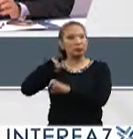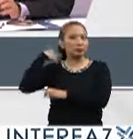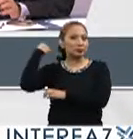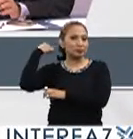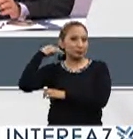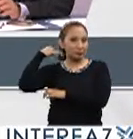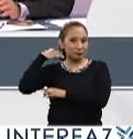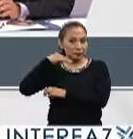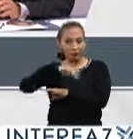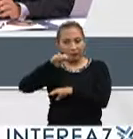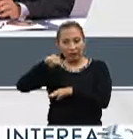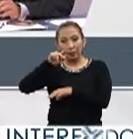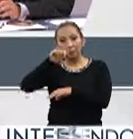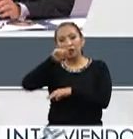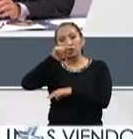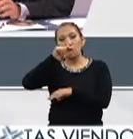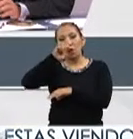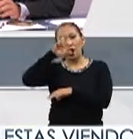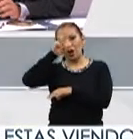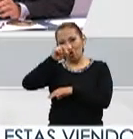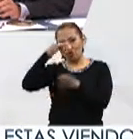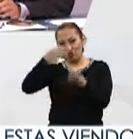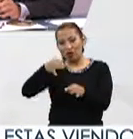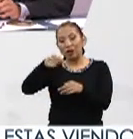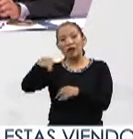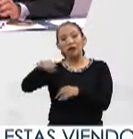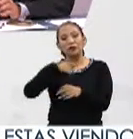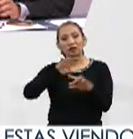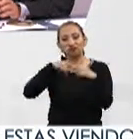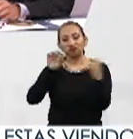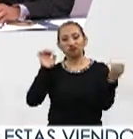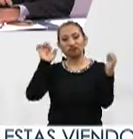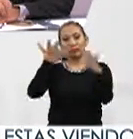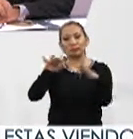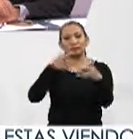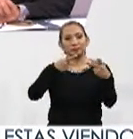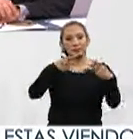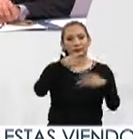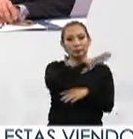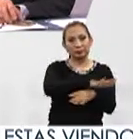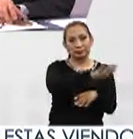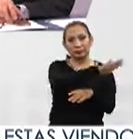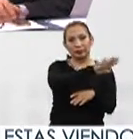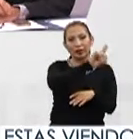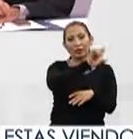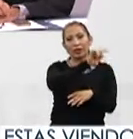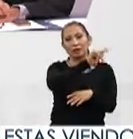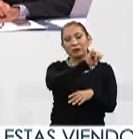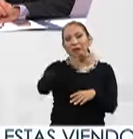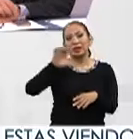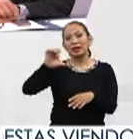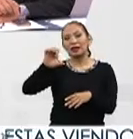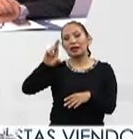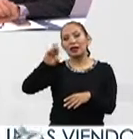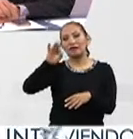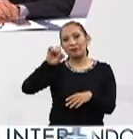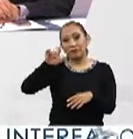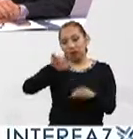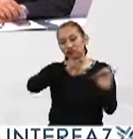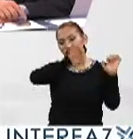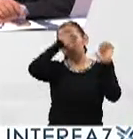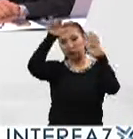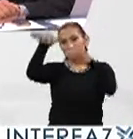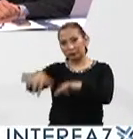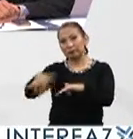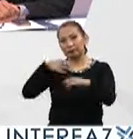Michoacán, en Pátzcuaro para ser exactos. Claro. Este encuentro organizado por EGESPE y CREFAN, donde